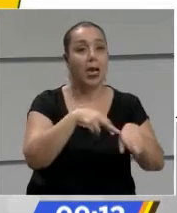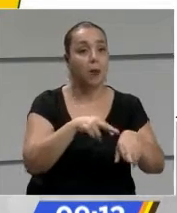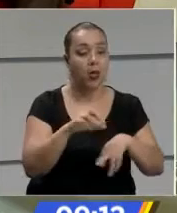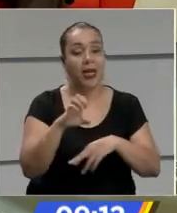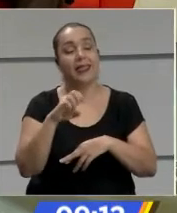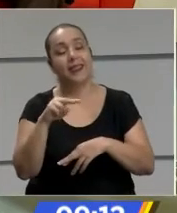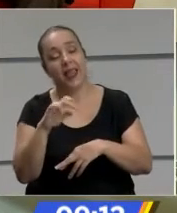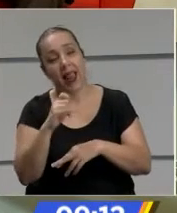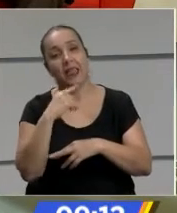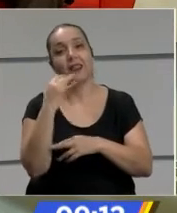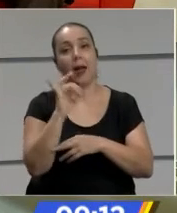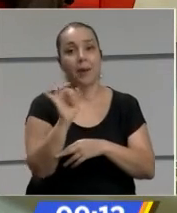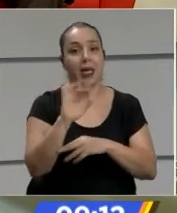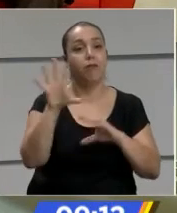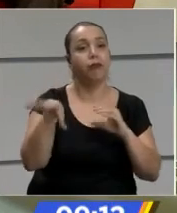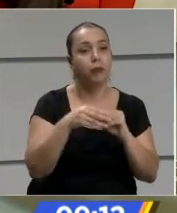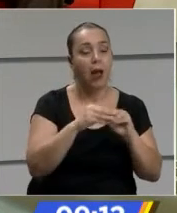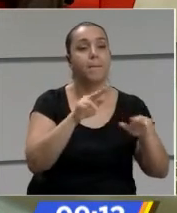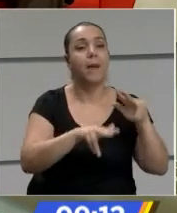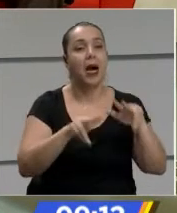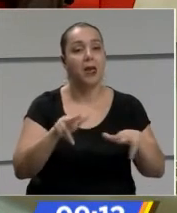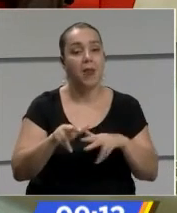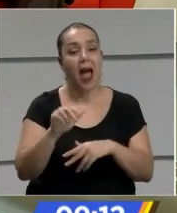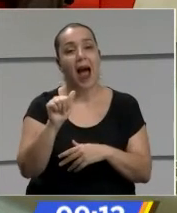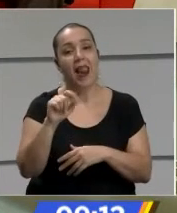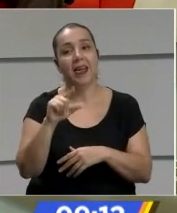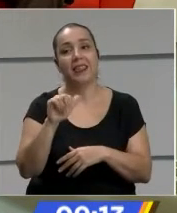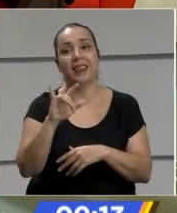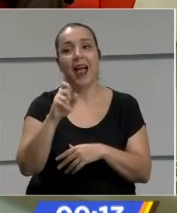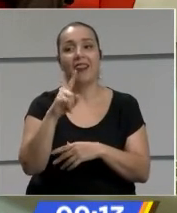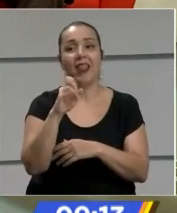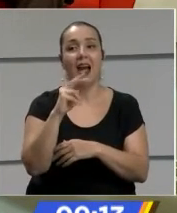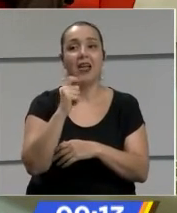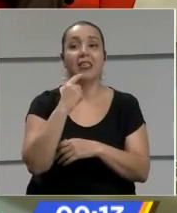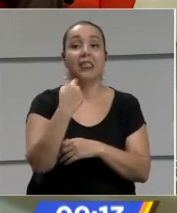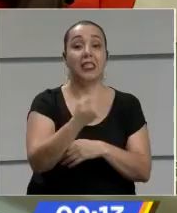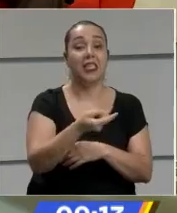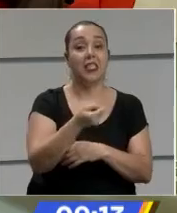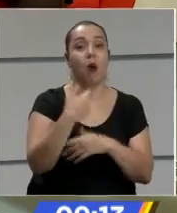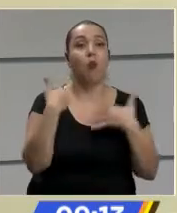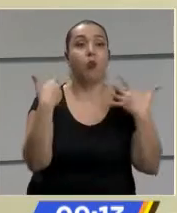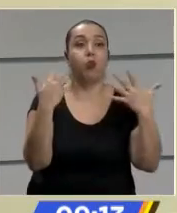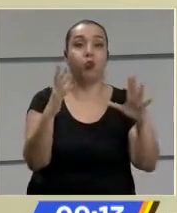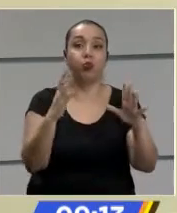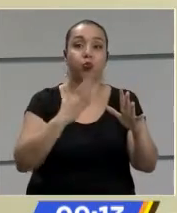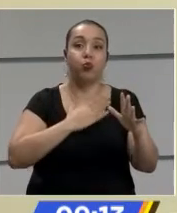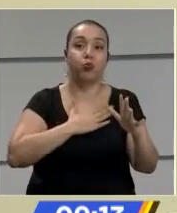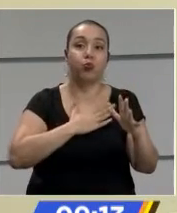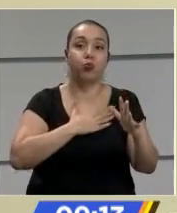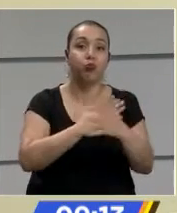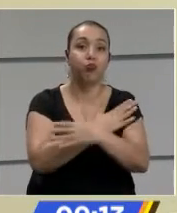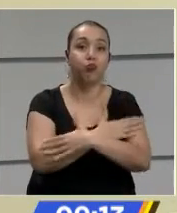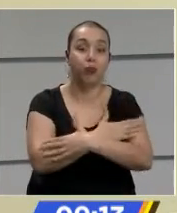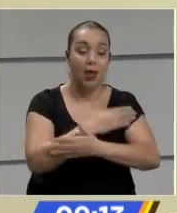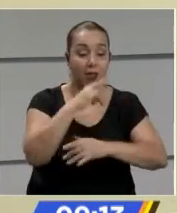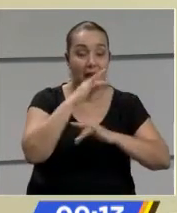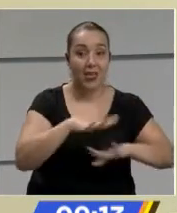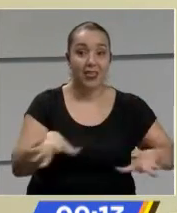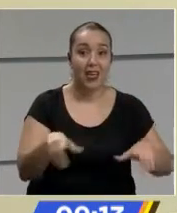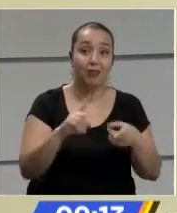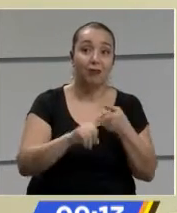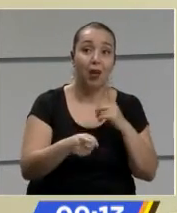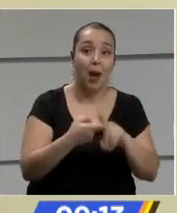Mora también estaba respondiendo la marimba. Alexandra Castillo manda saludos a mi amiga de infancia y colega Ani. Y yo voy a